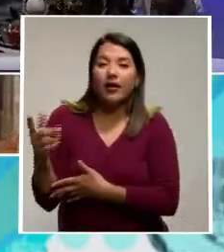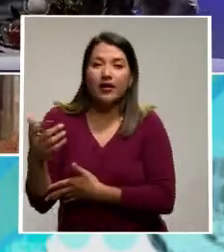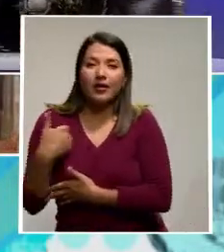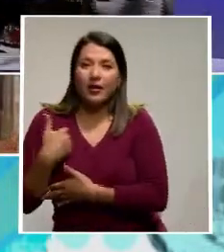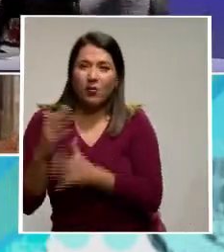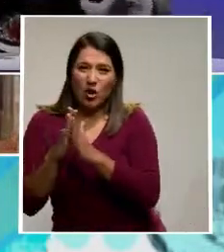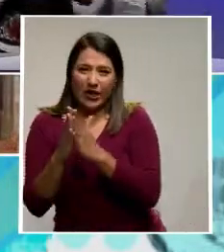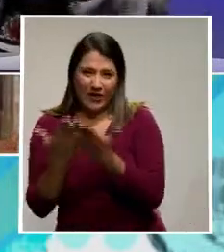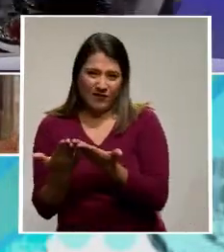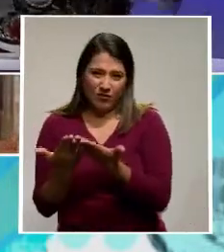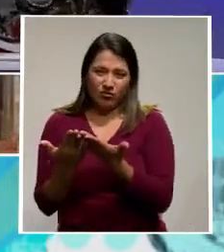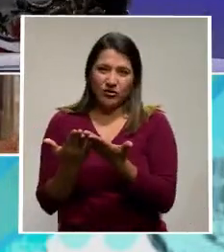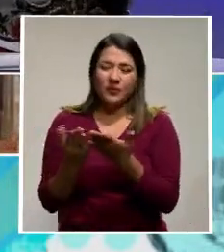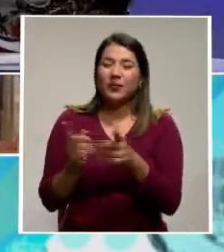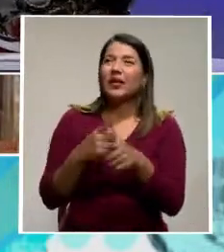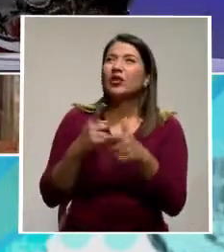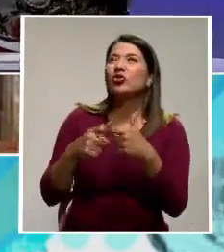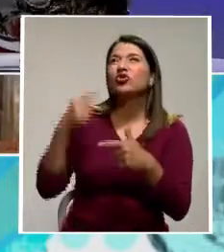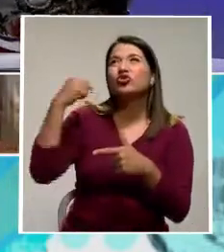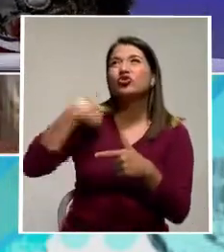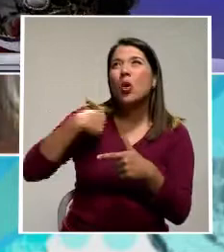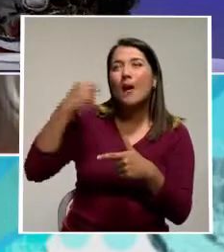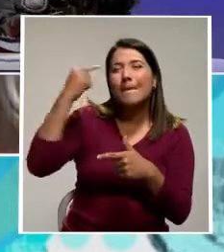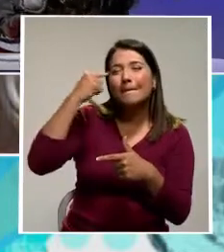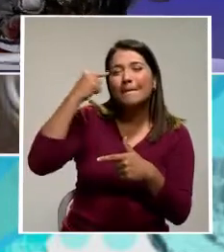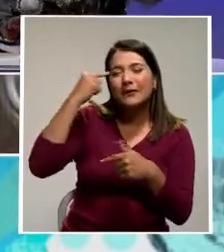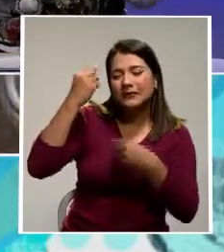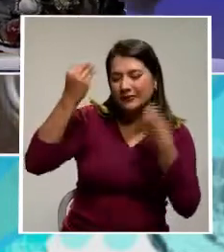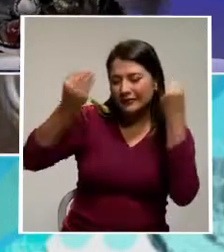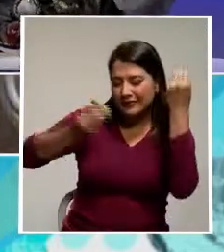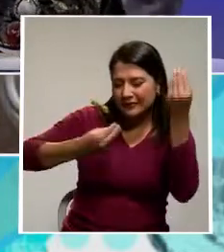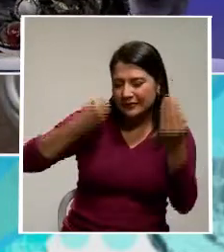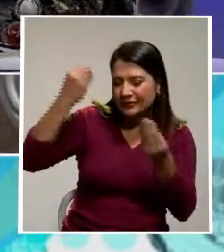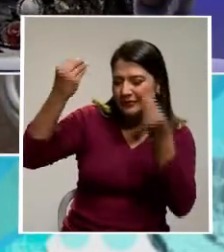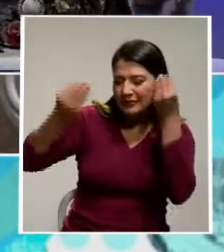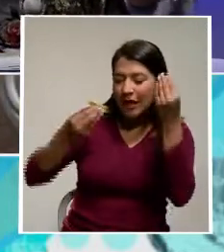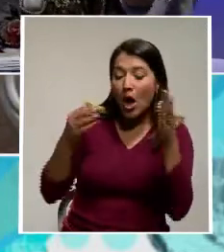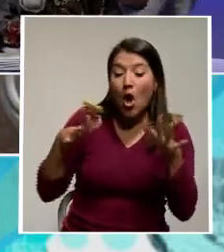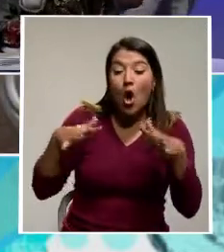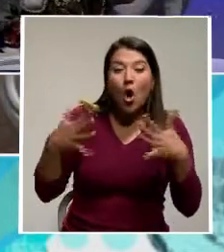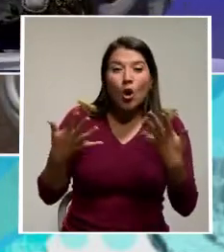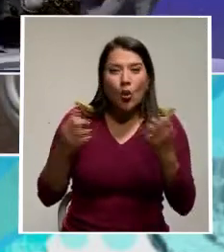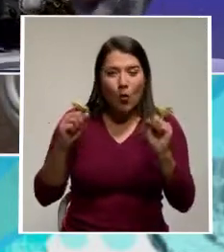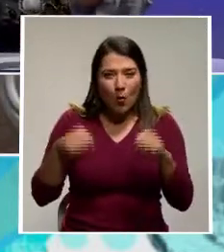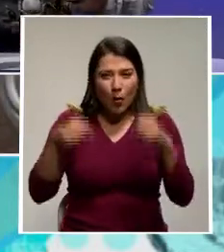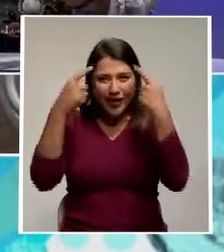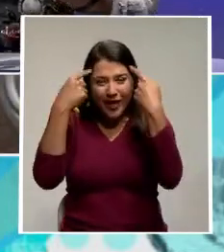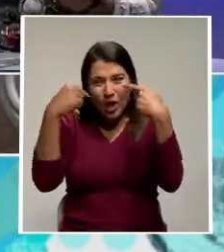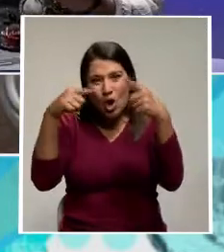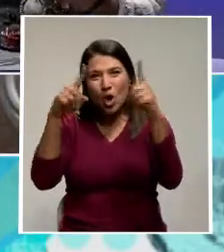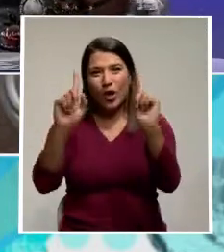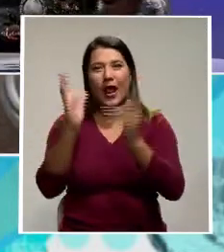a los libros. Entonces empecé a imaginar cómo era posible y empecé a